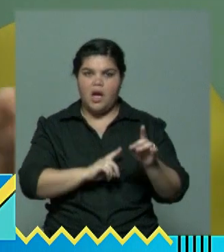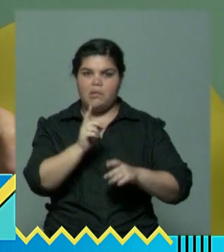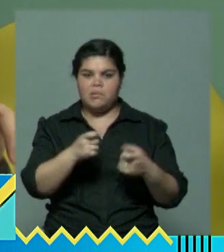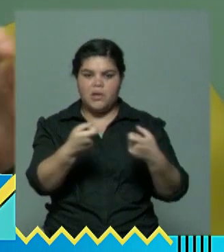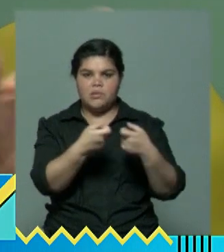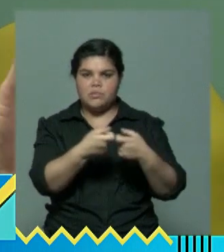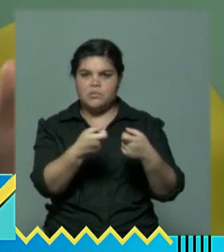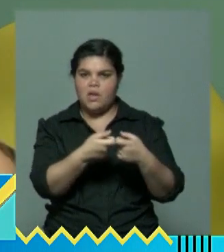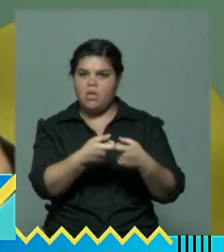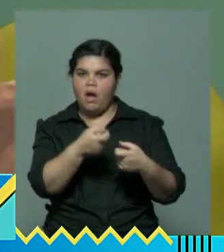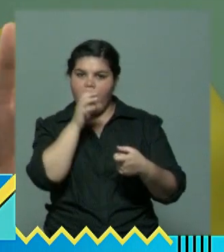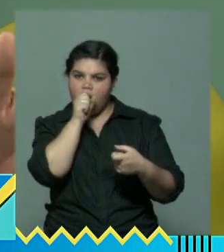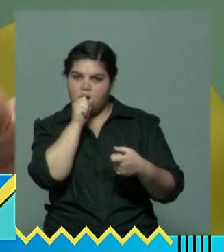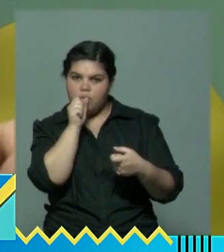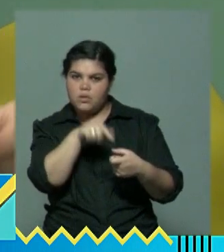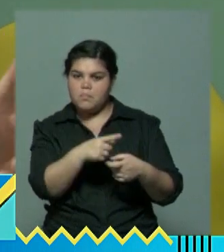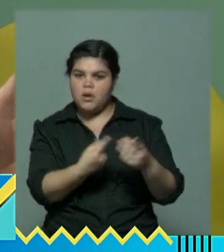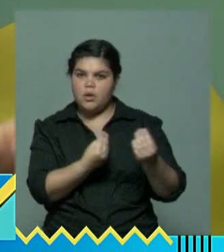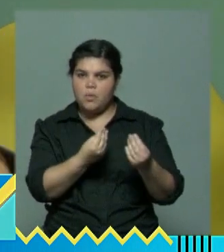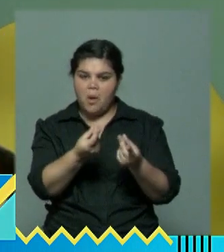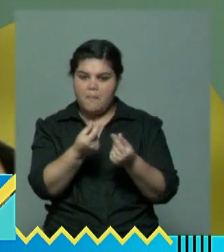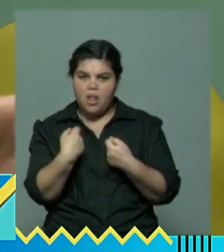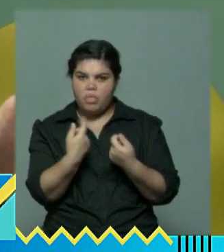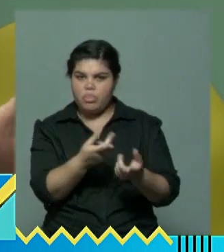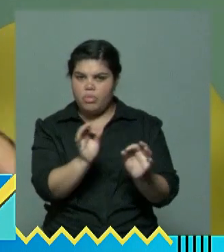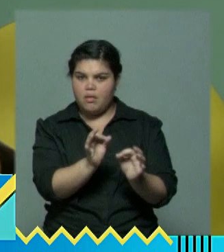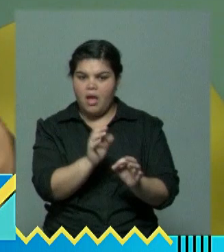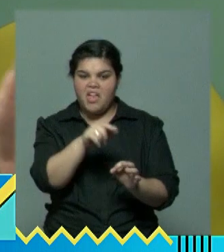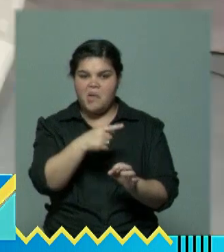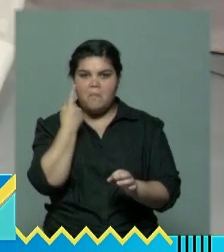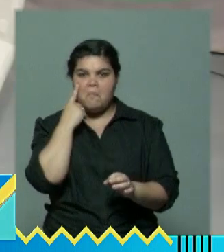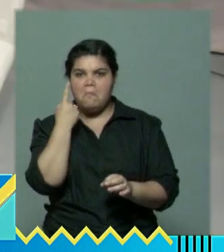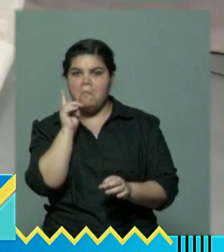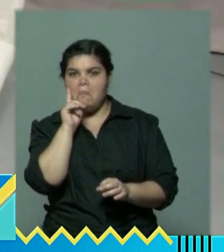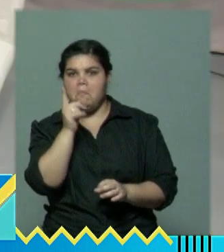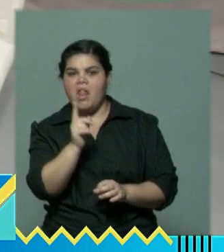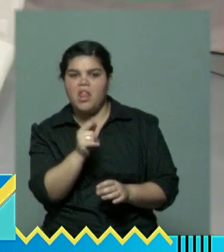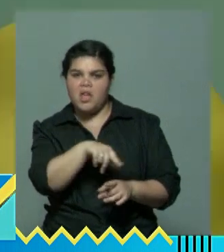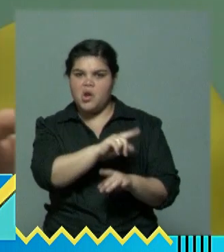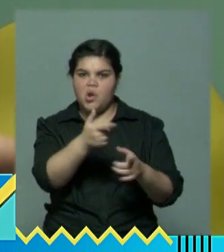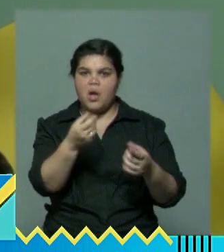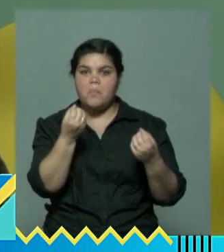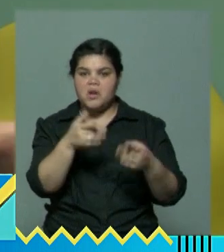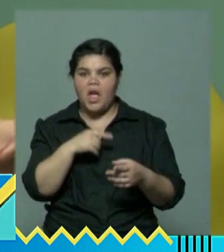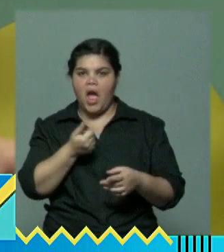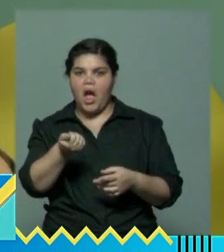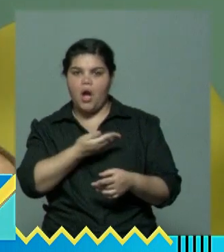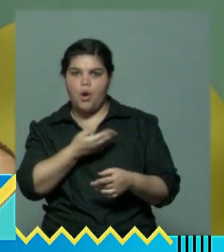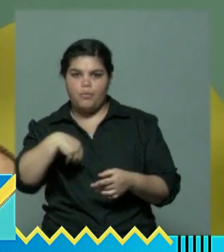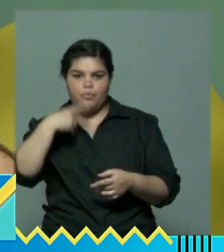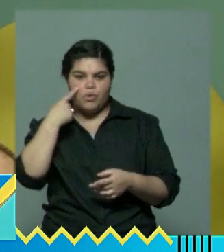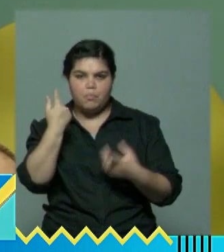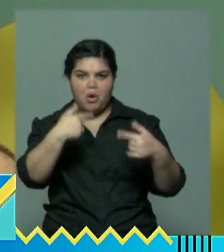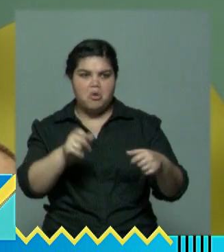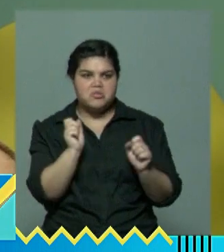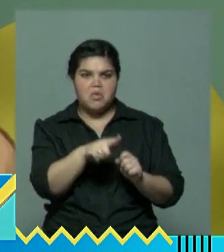capital, no tienen riesgo porque en realidad no registran nada. Cuando cae la FIP o cae alguien, esa sociedad la